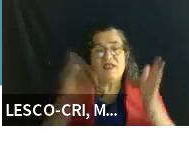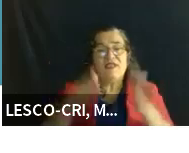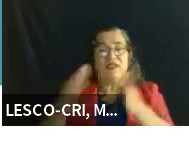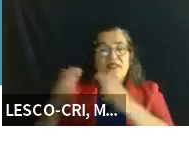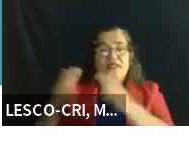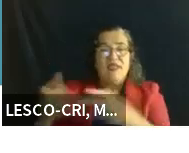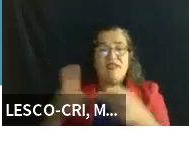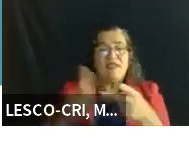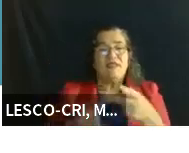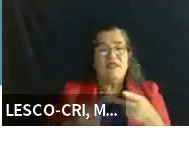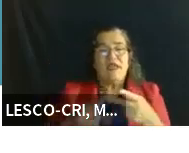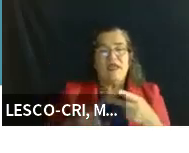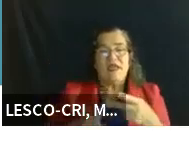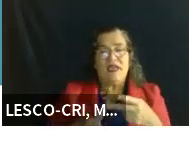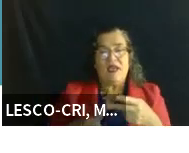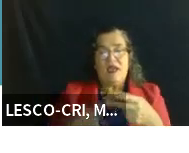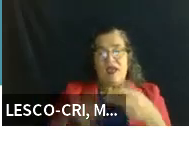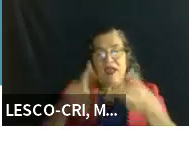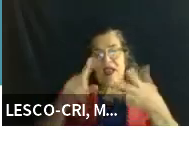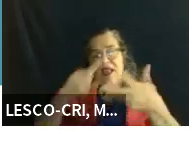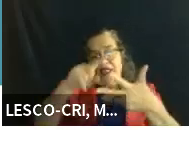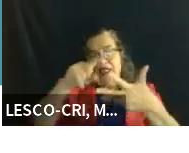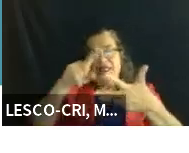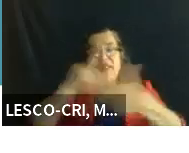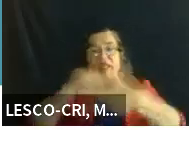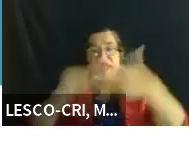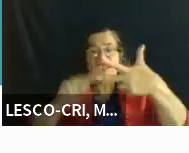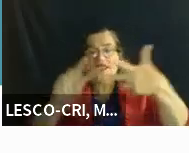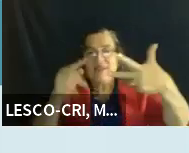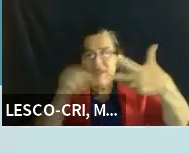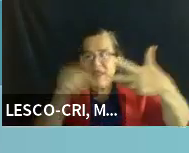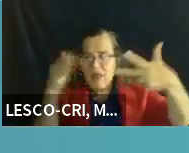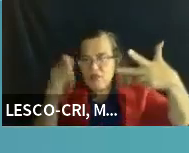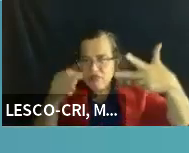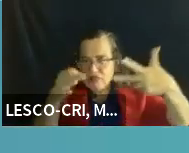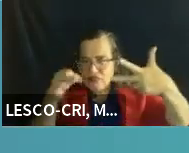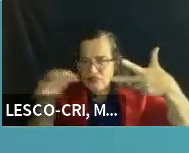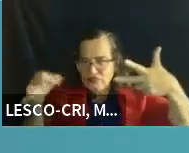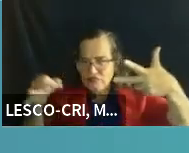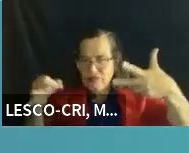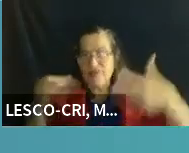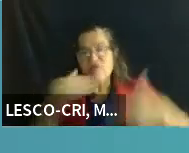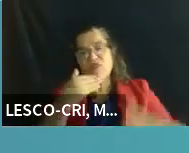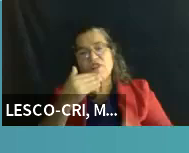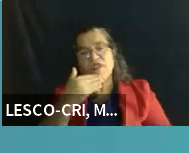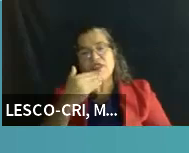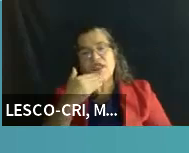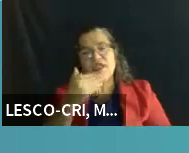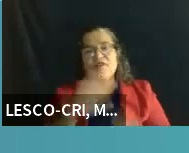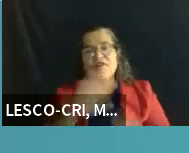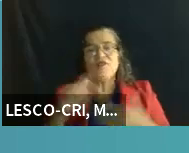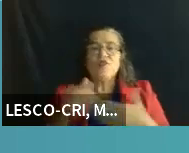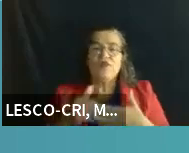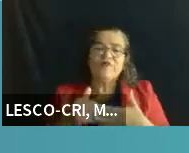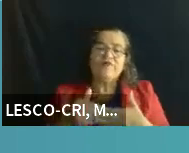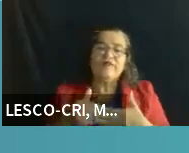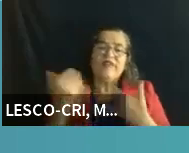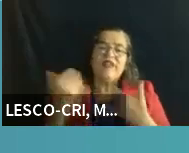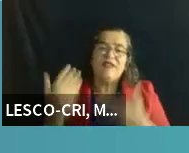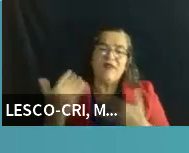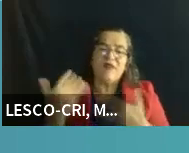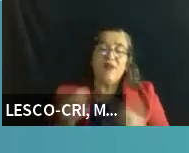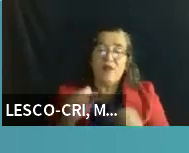nos hemos centrado en la tercera de ellas y hasta aquí llegamos. Muchísimas gracias por todo y espero entonces ahora